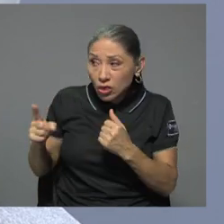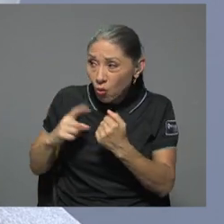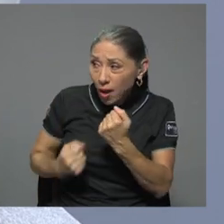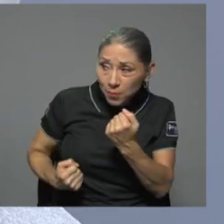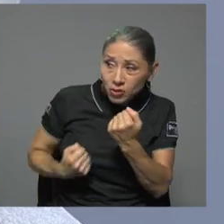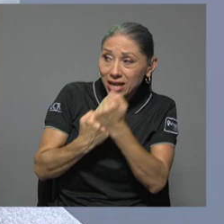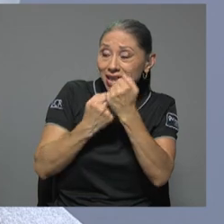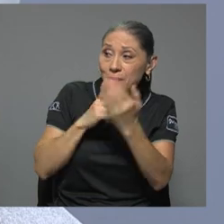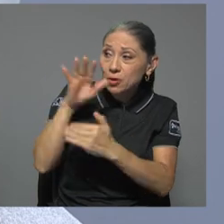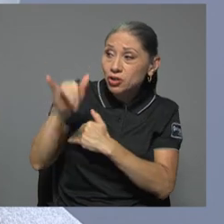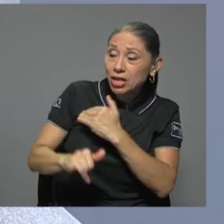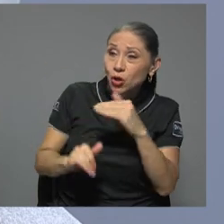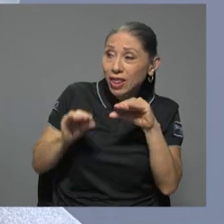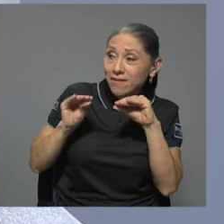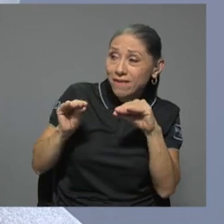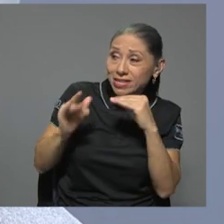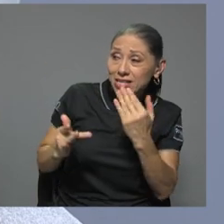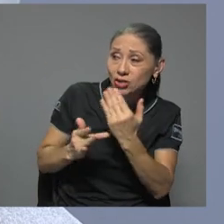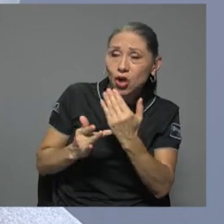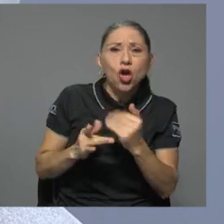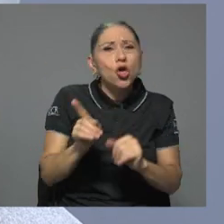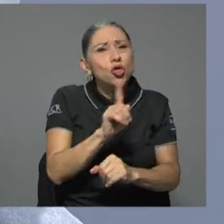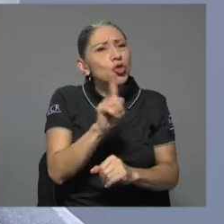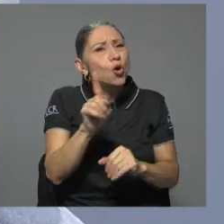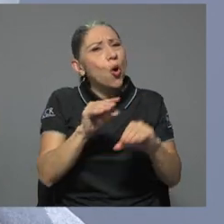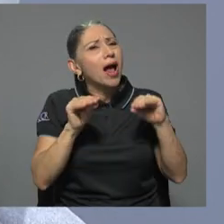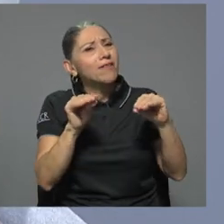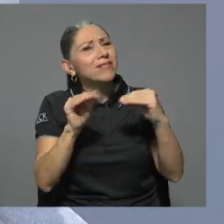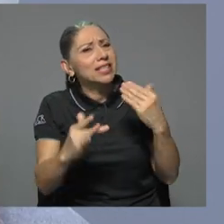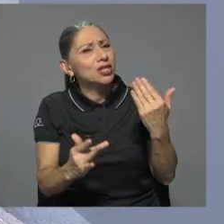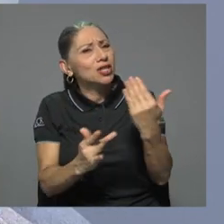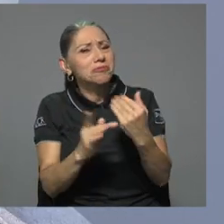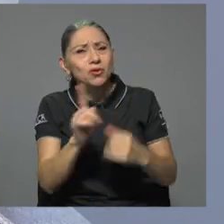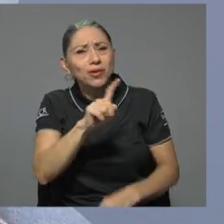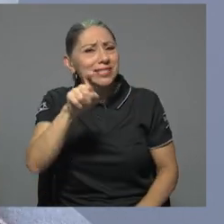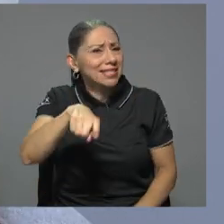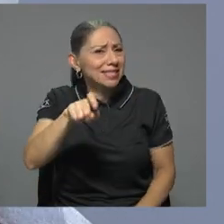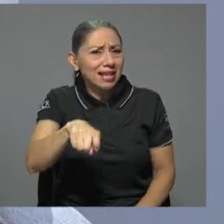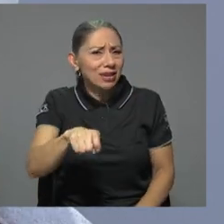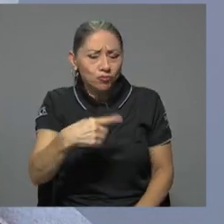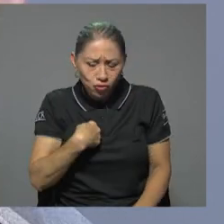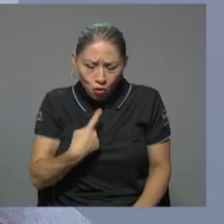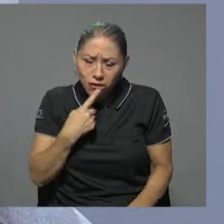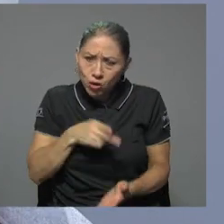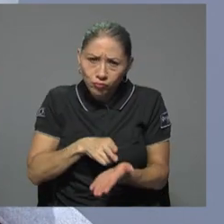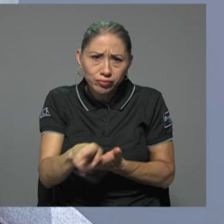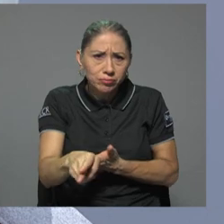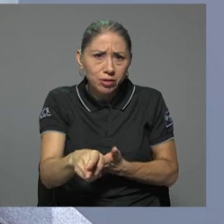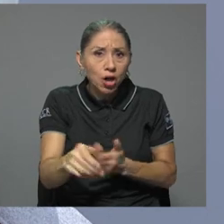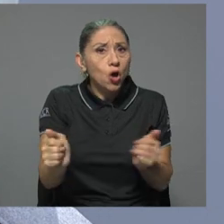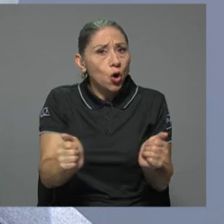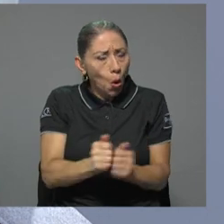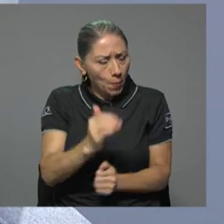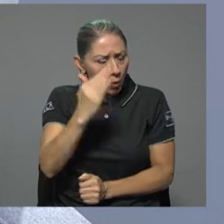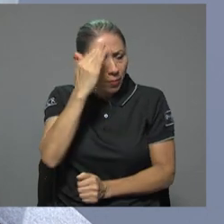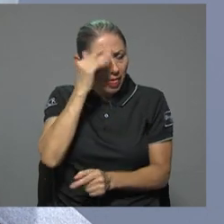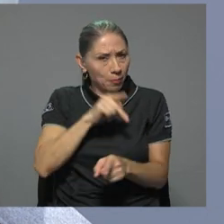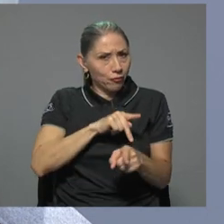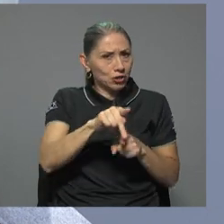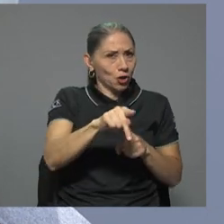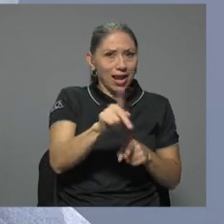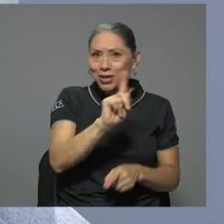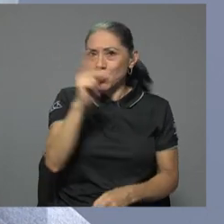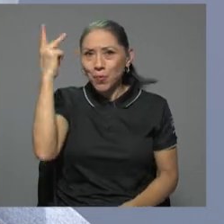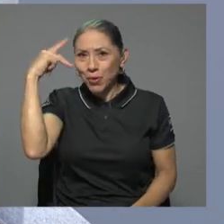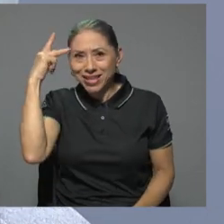digital no alfabetización digital no es necesario se los digo con toda propiedad profesional no política o sea en esto me